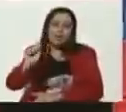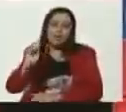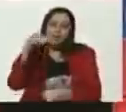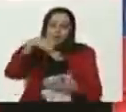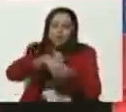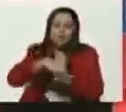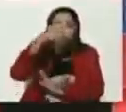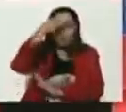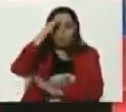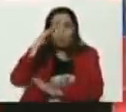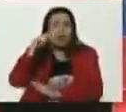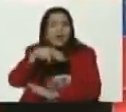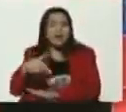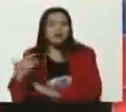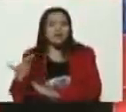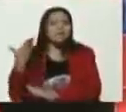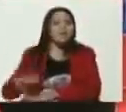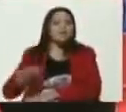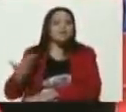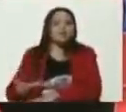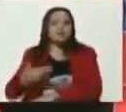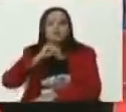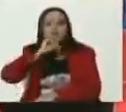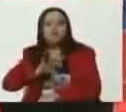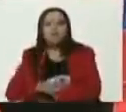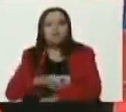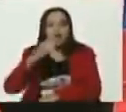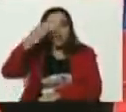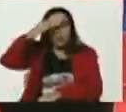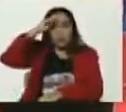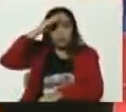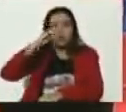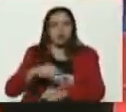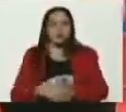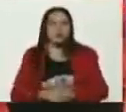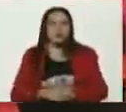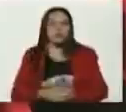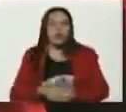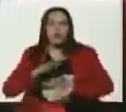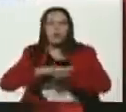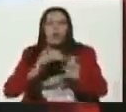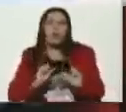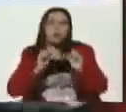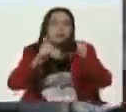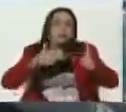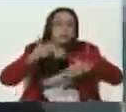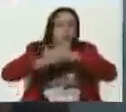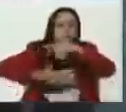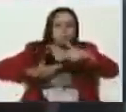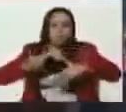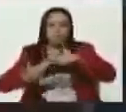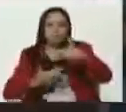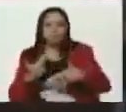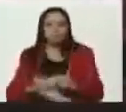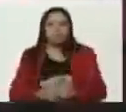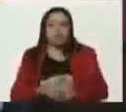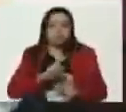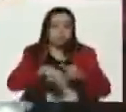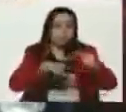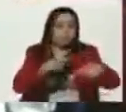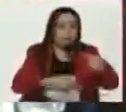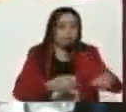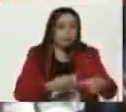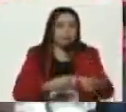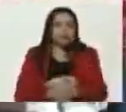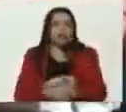esto marcó un trascendente histórico para el pueblo cubano, ya que fue el inicio de la revolución. La generación del centenario de